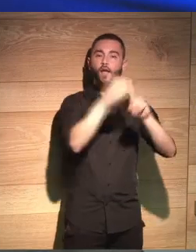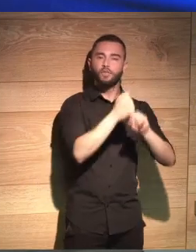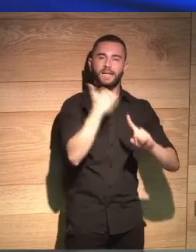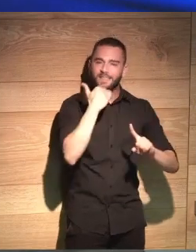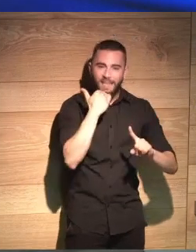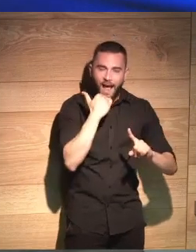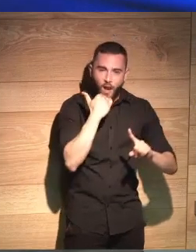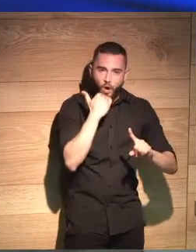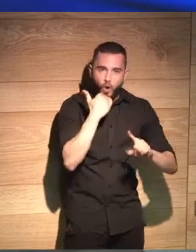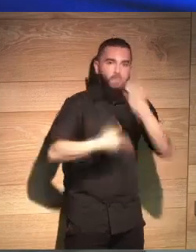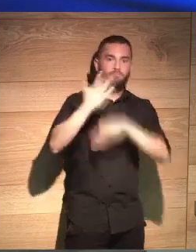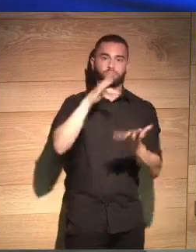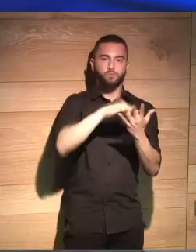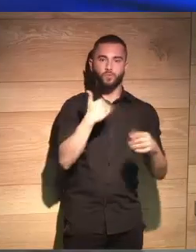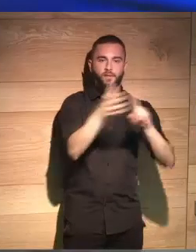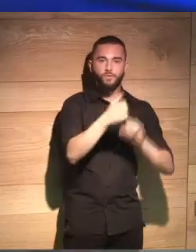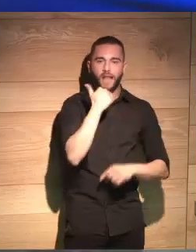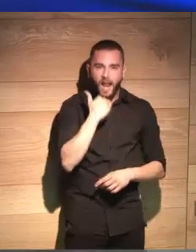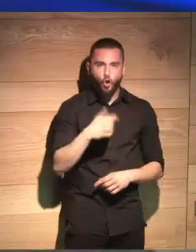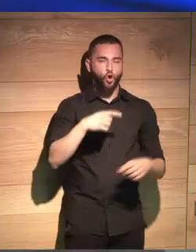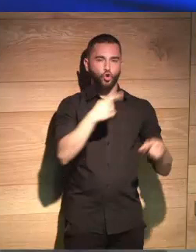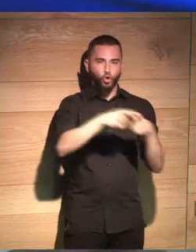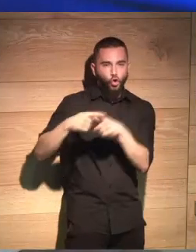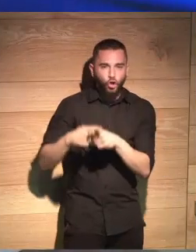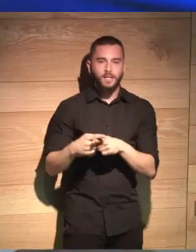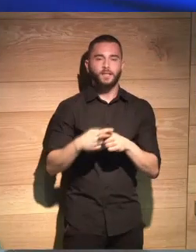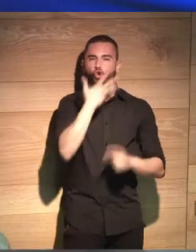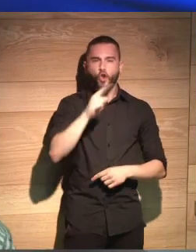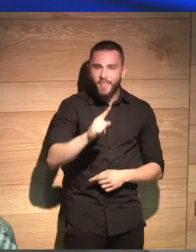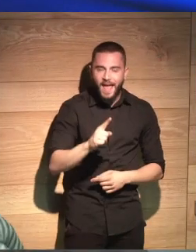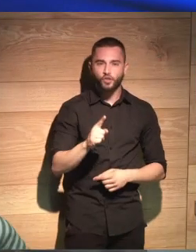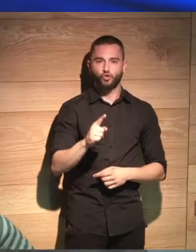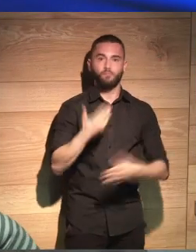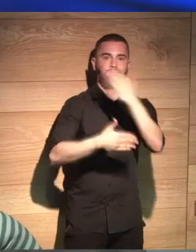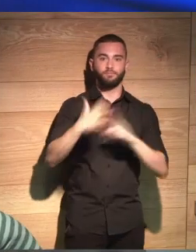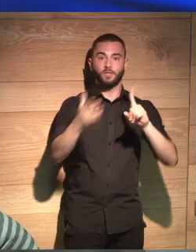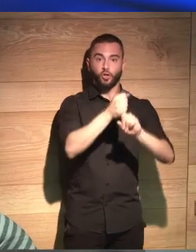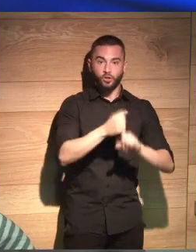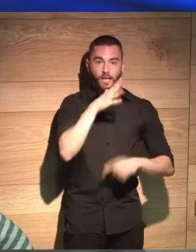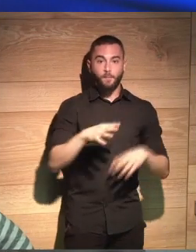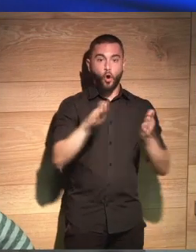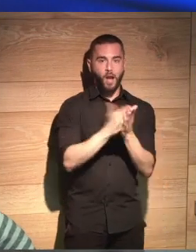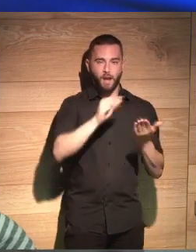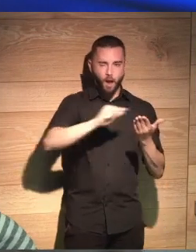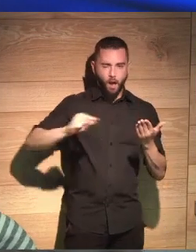misma, quizá incluso partes desconocidas, partes escondidas, al atravesar este desierto